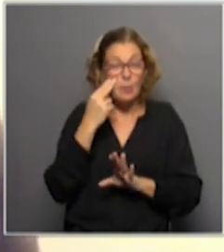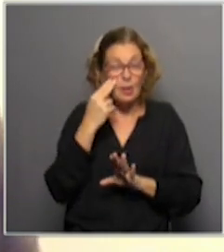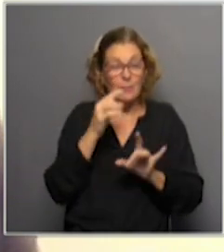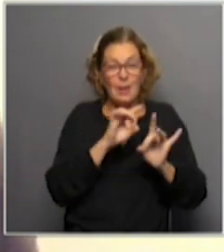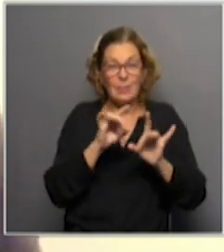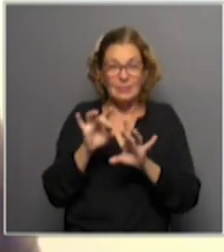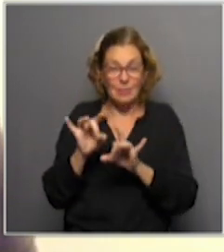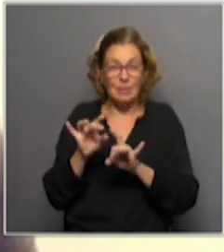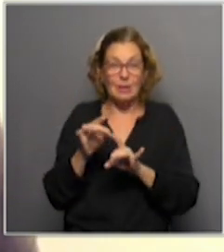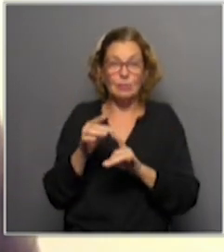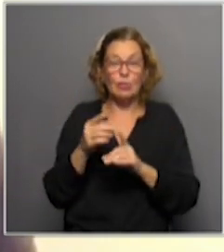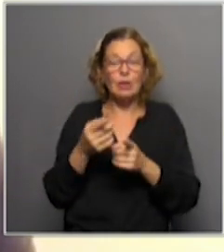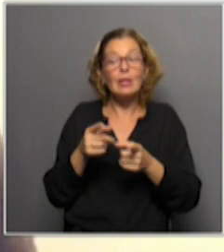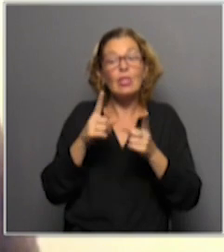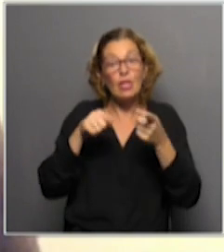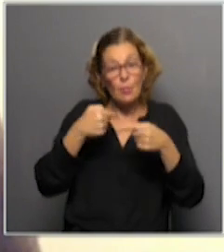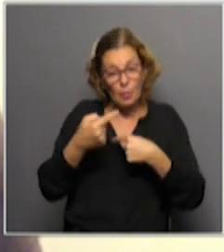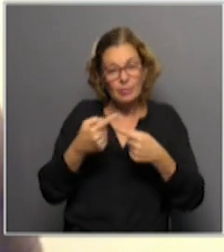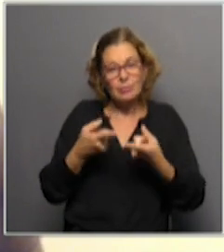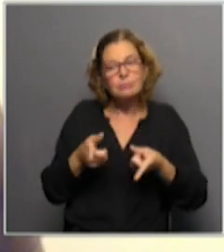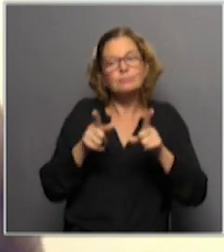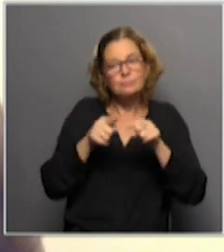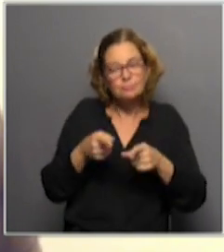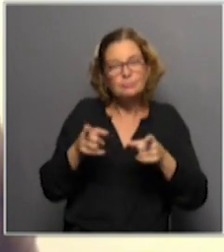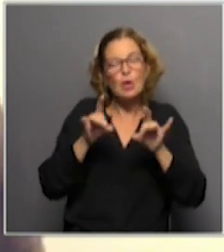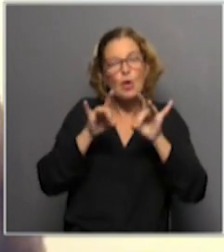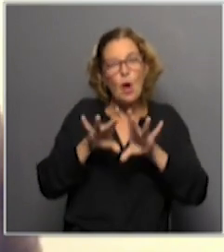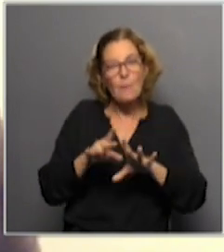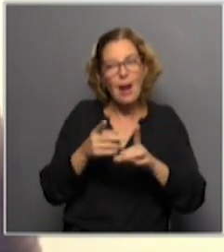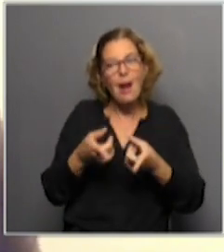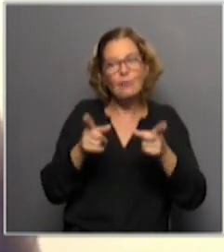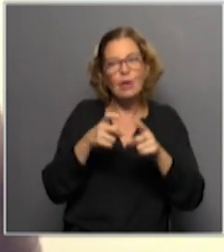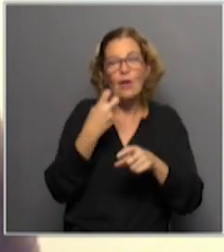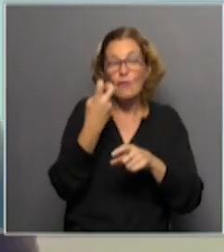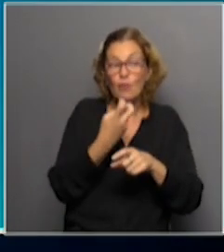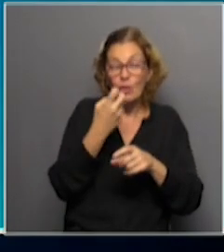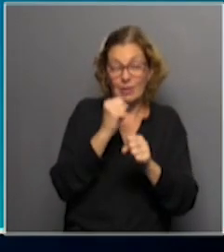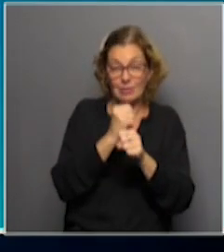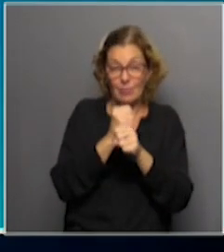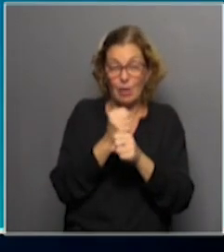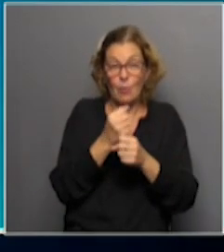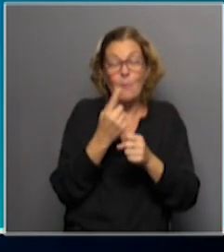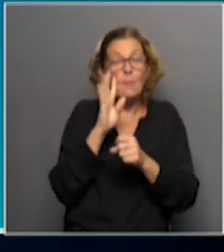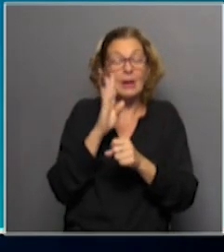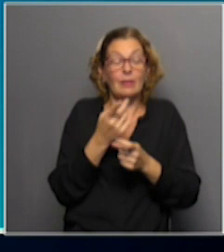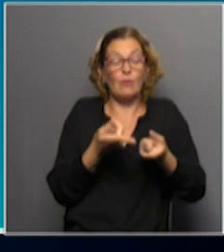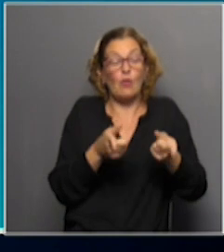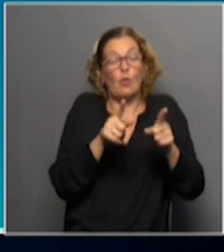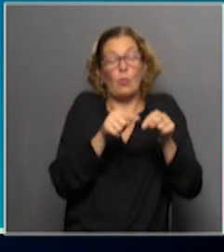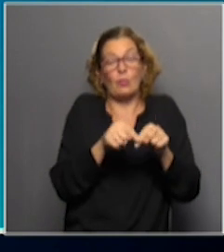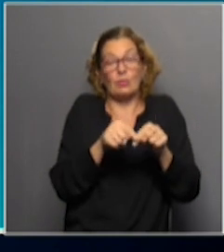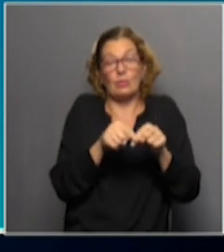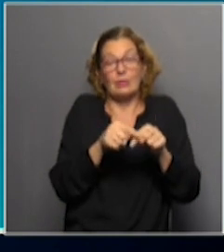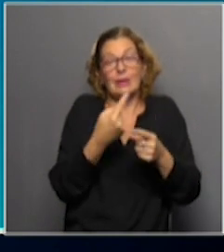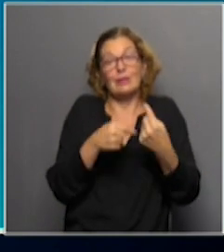pandemia. O sea, que a medida que se vaya normalizando, esa búsqueda activa de empleo va a suponer una recuperación por el lado de la